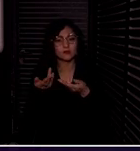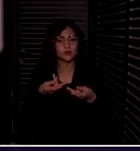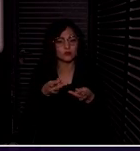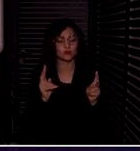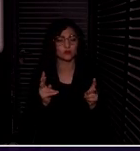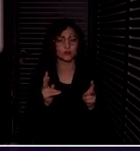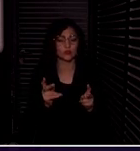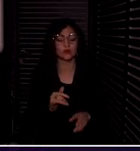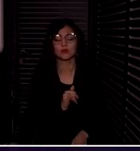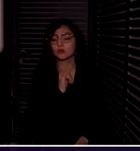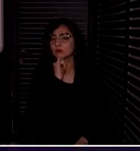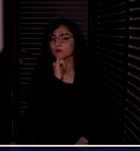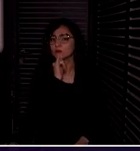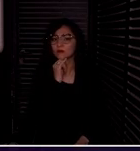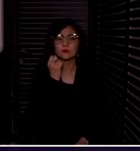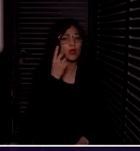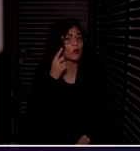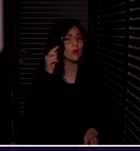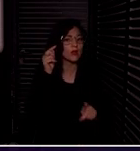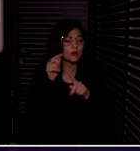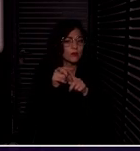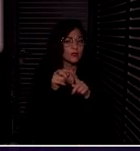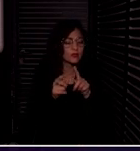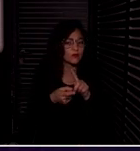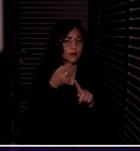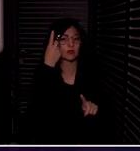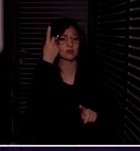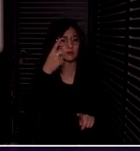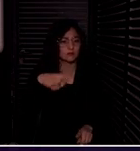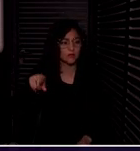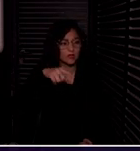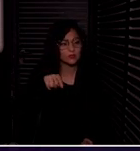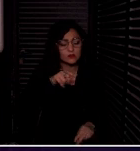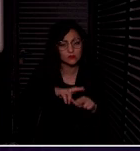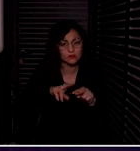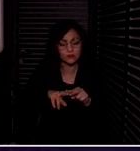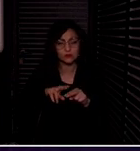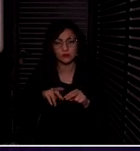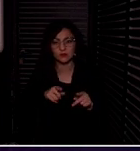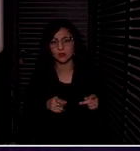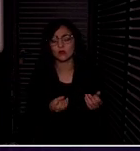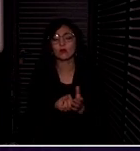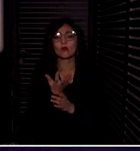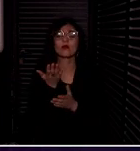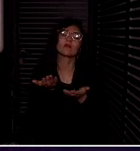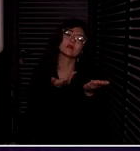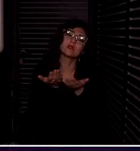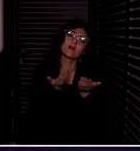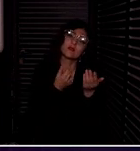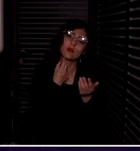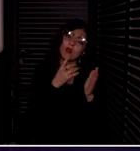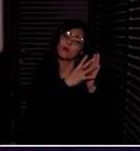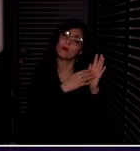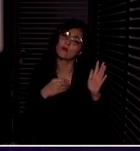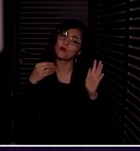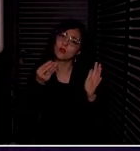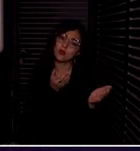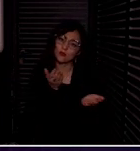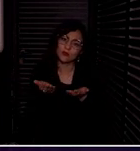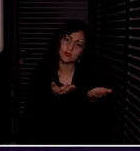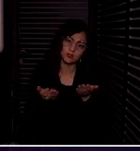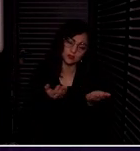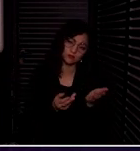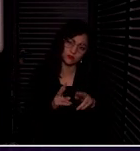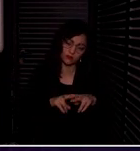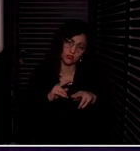tenemos claro cuál es el objetivo principal y qué lógica de organización debe tener este nuevo servicio, qué modelo de negocio debe desarrollar.